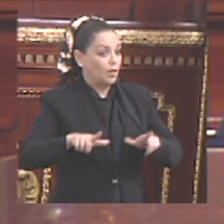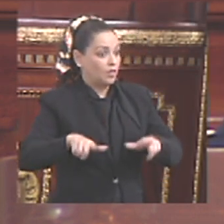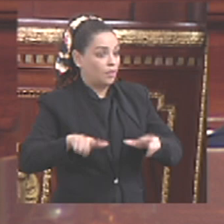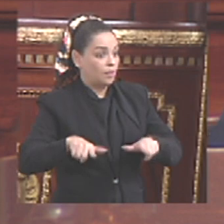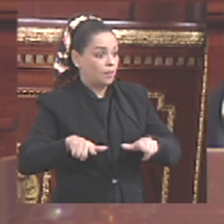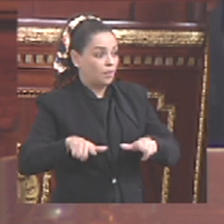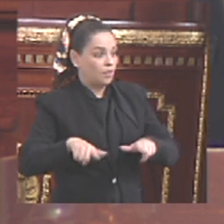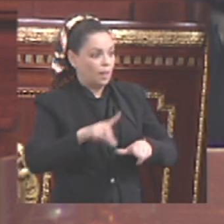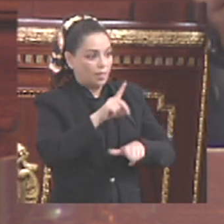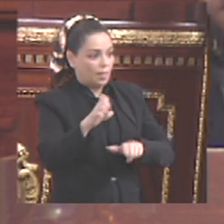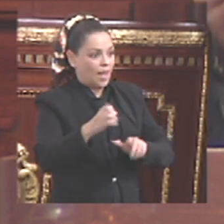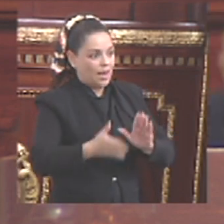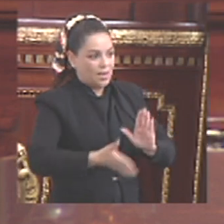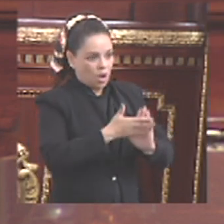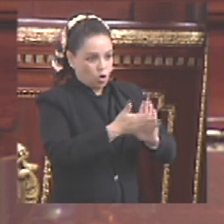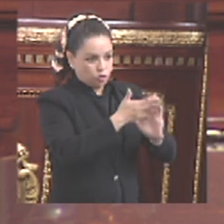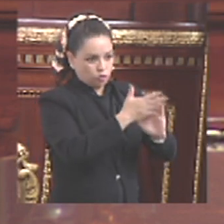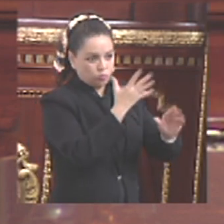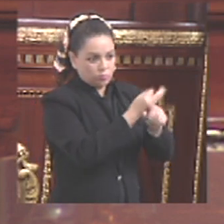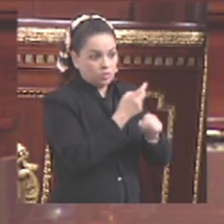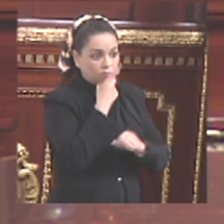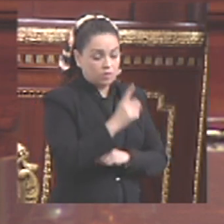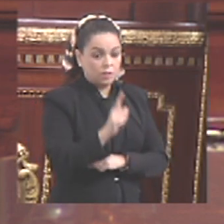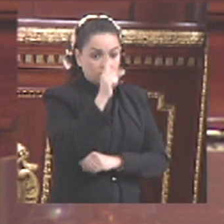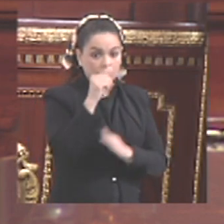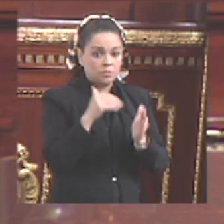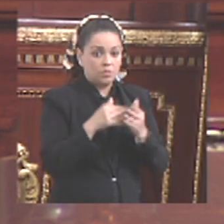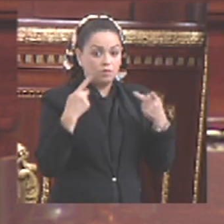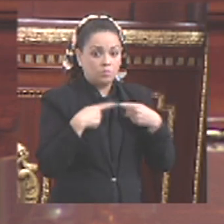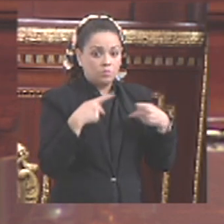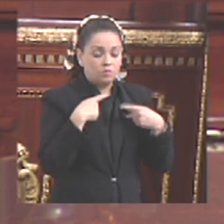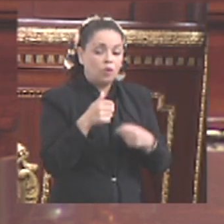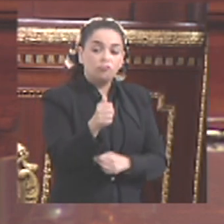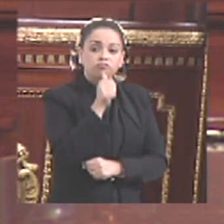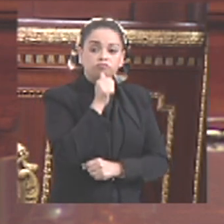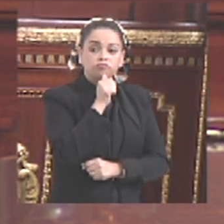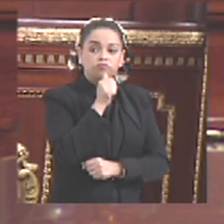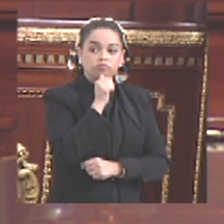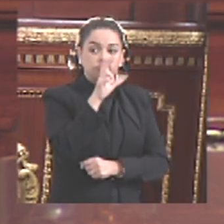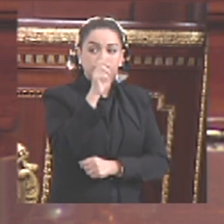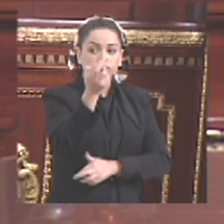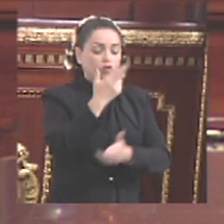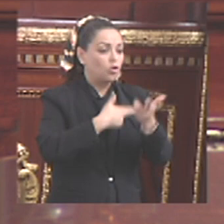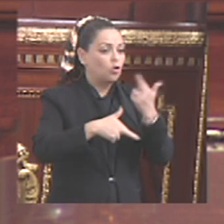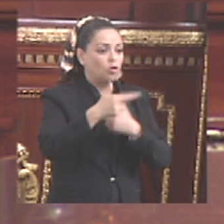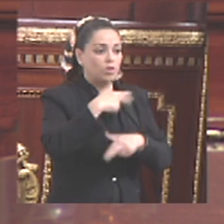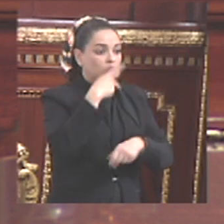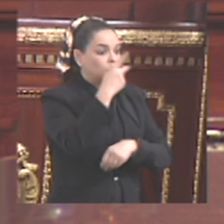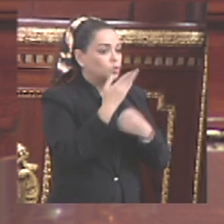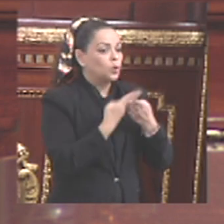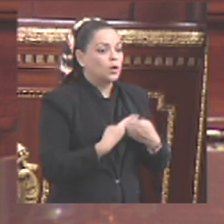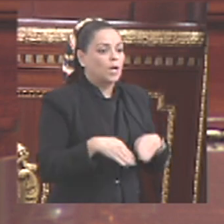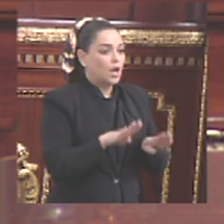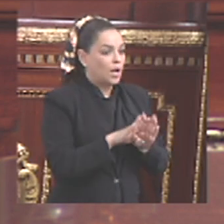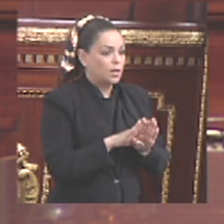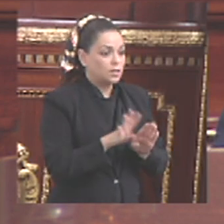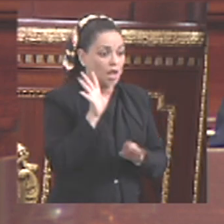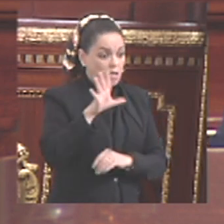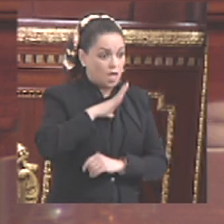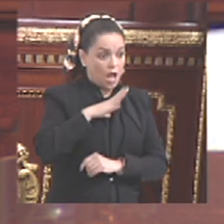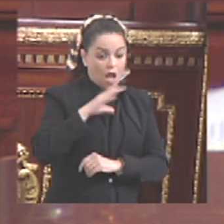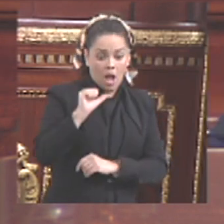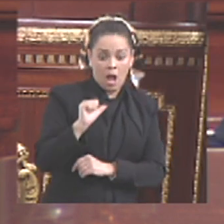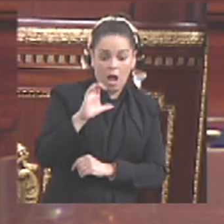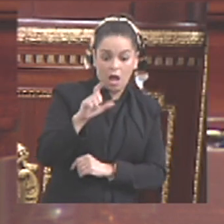personas todavía no han llegado a sus casas. Conforme a los datos actualizados